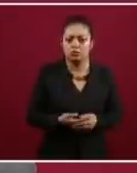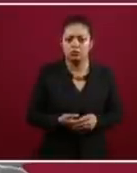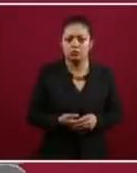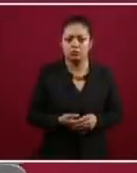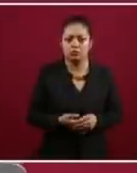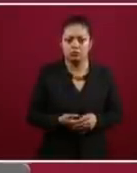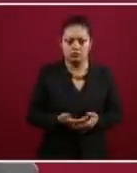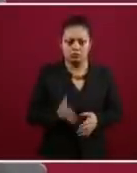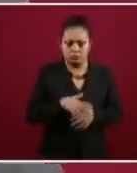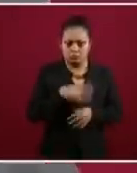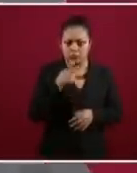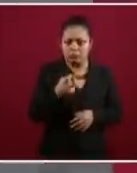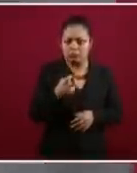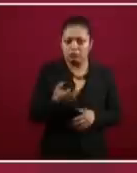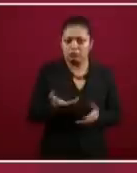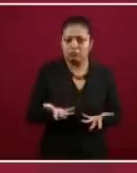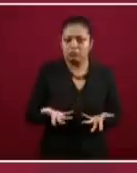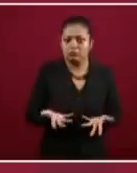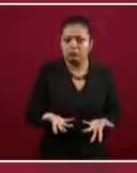Nos iban